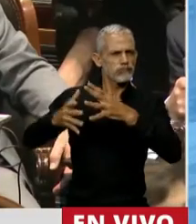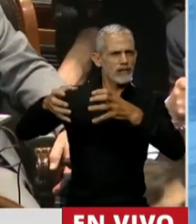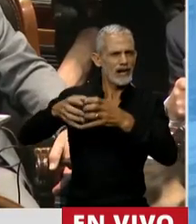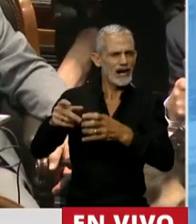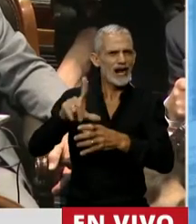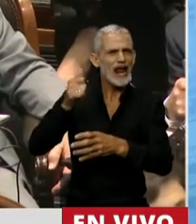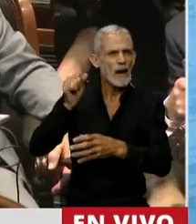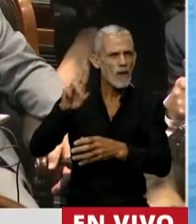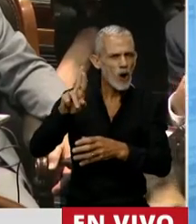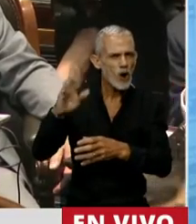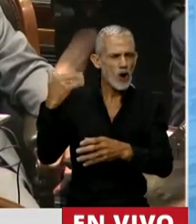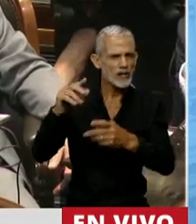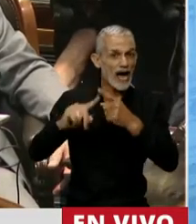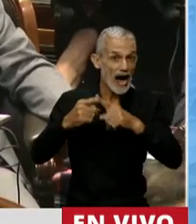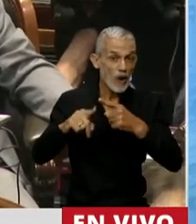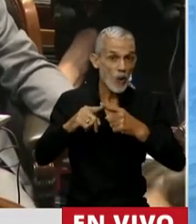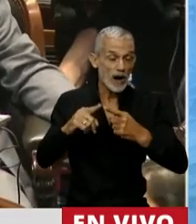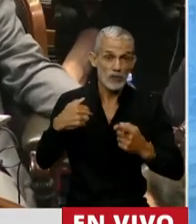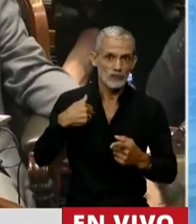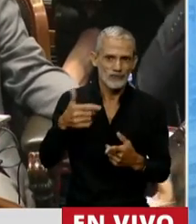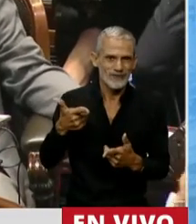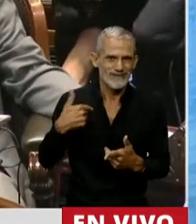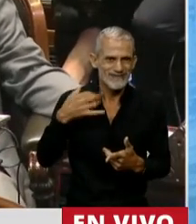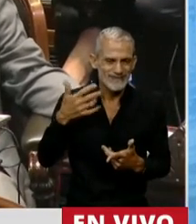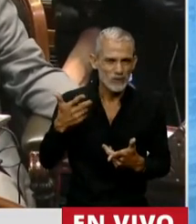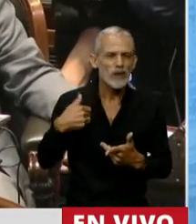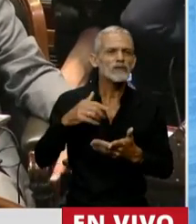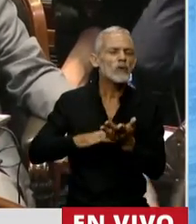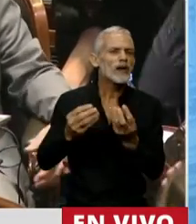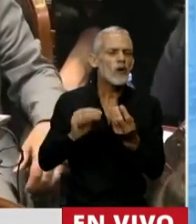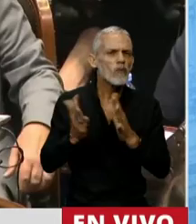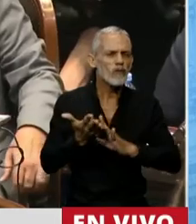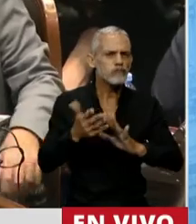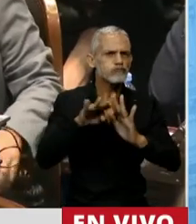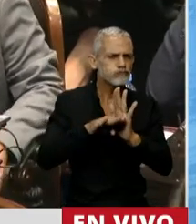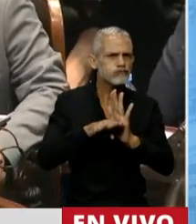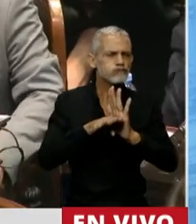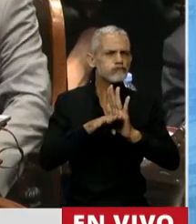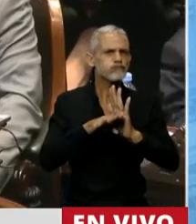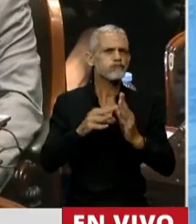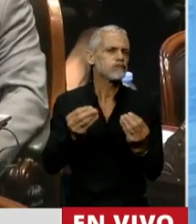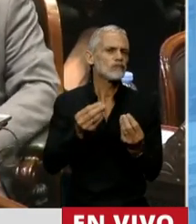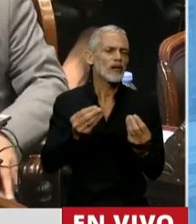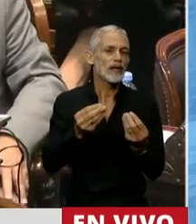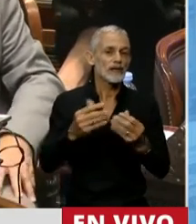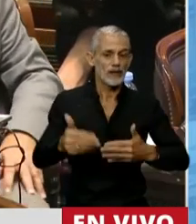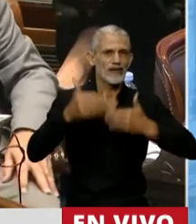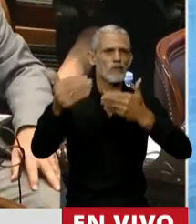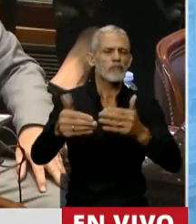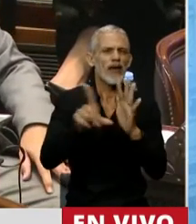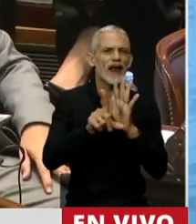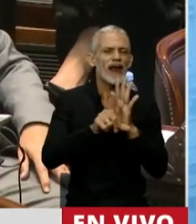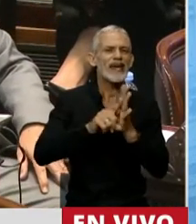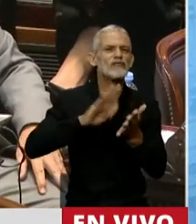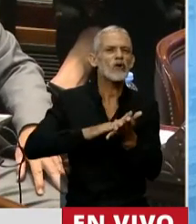se había acordado y ese día bueno que se lo diga que en el recinto sobre el tratamiento de la prórroga de la ley de